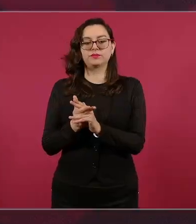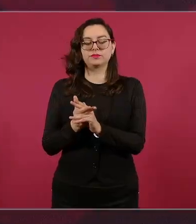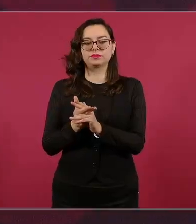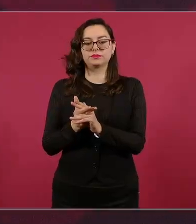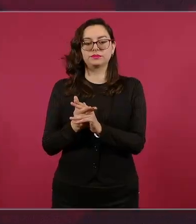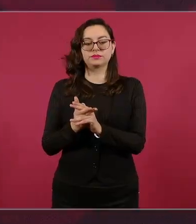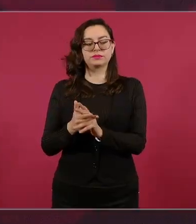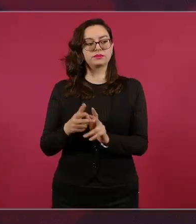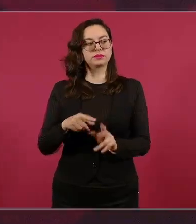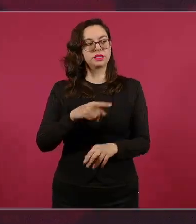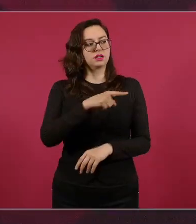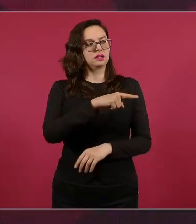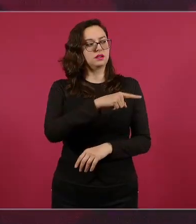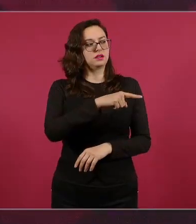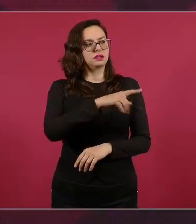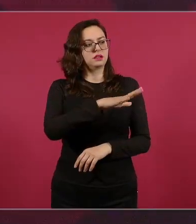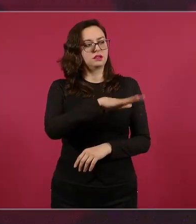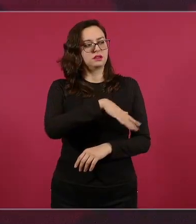Pregúntale